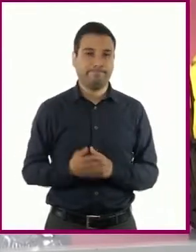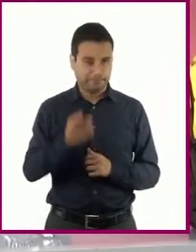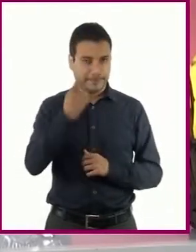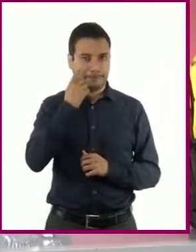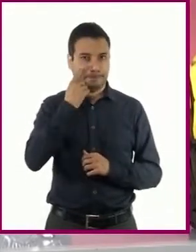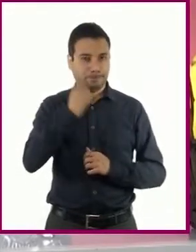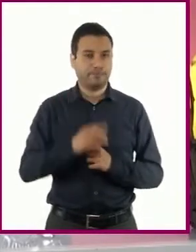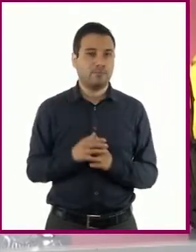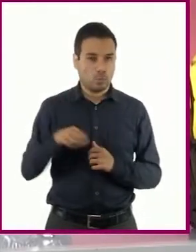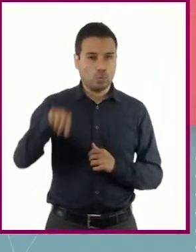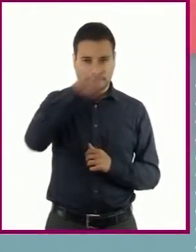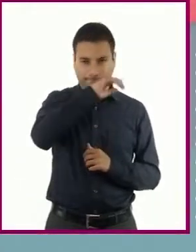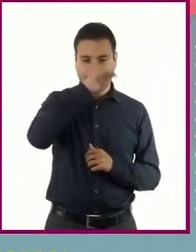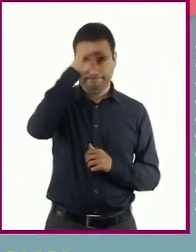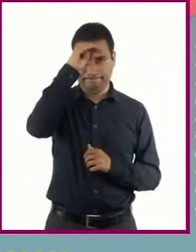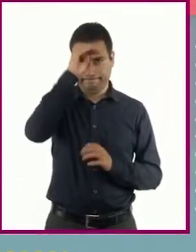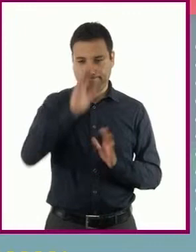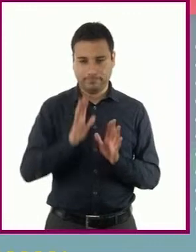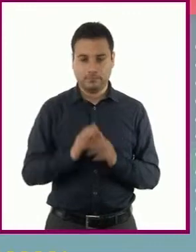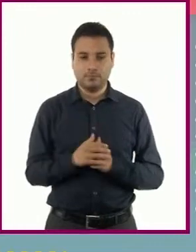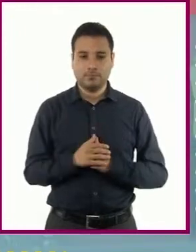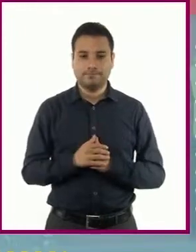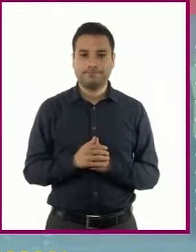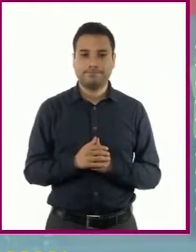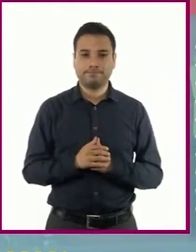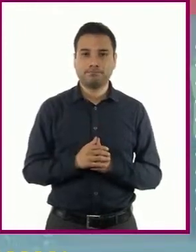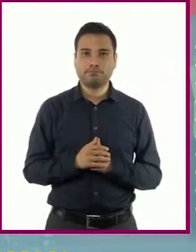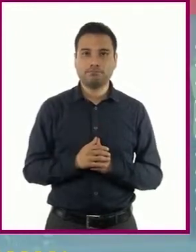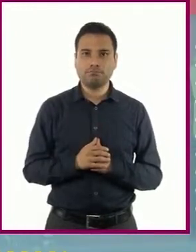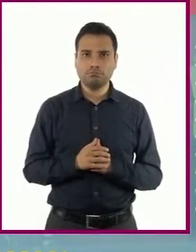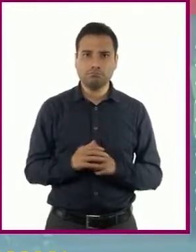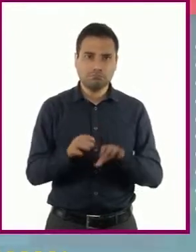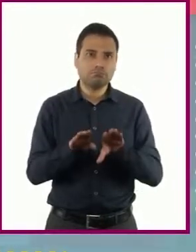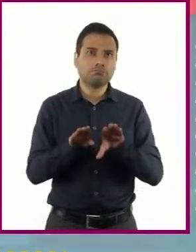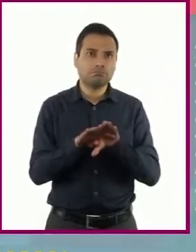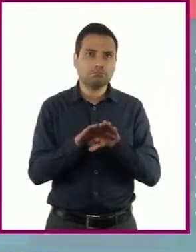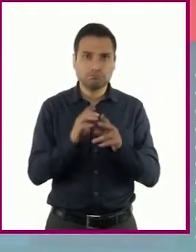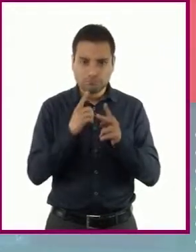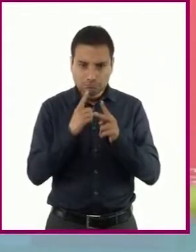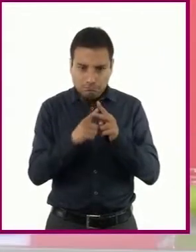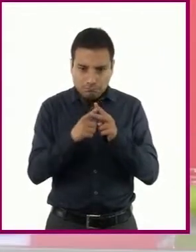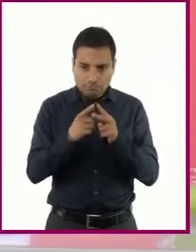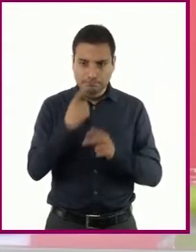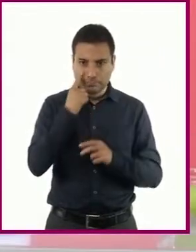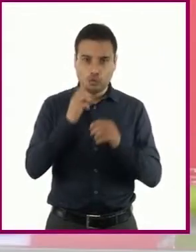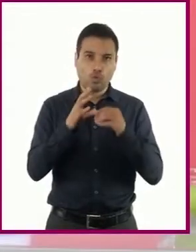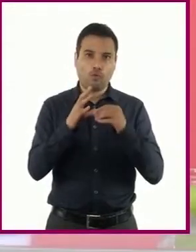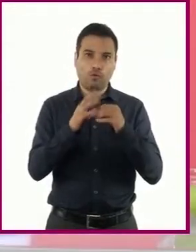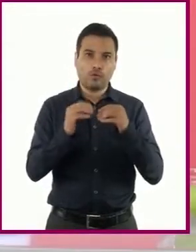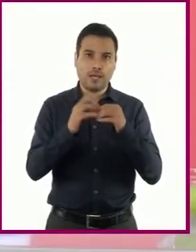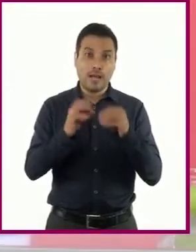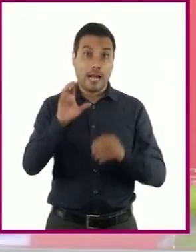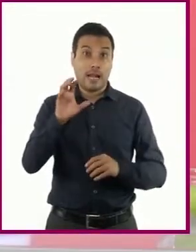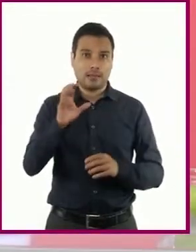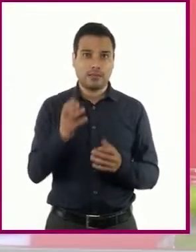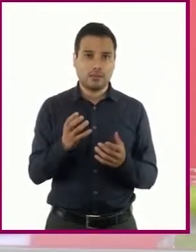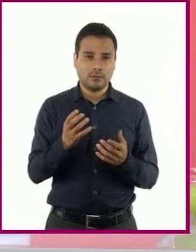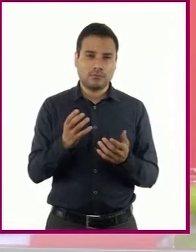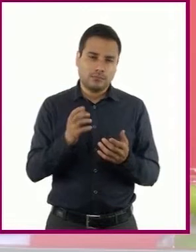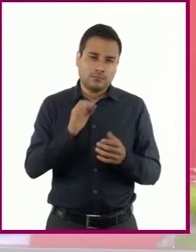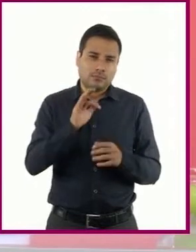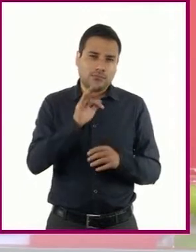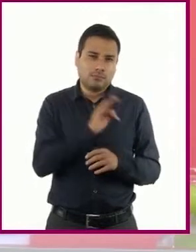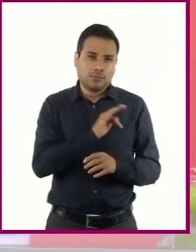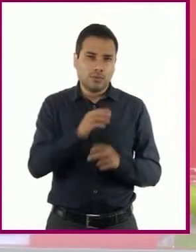alumnos, reflexionemos. ¿Cómo podríamos determinarlo? En el caso de las frutas más grandes, es sencillo. Basta